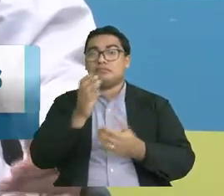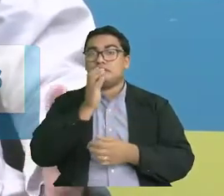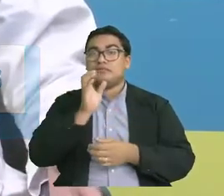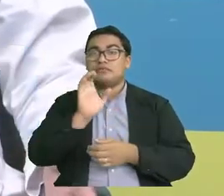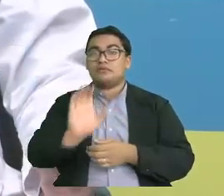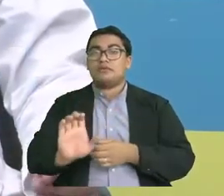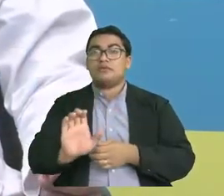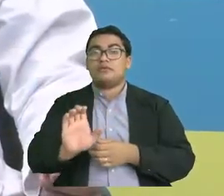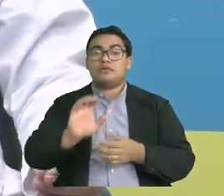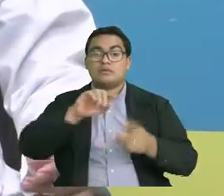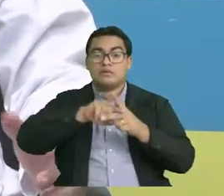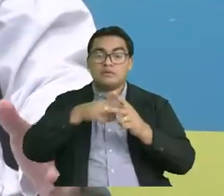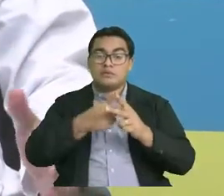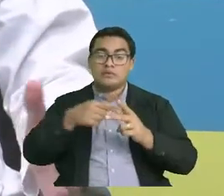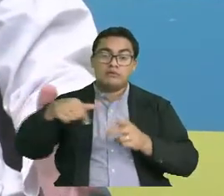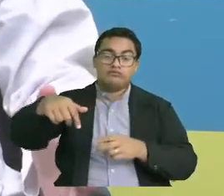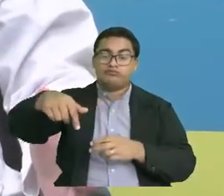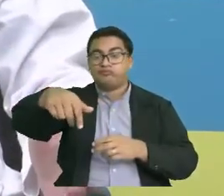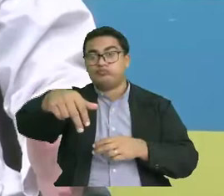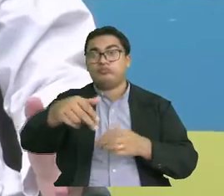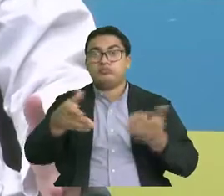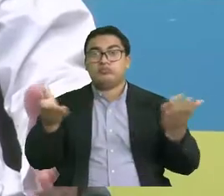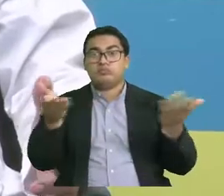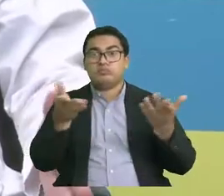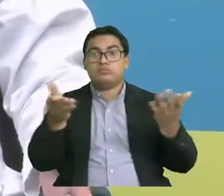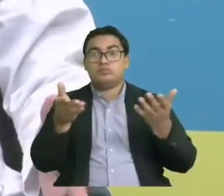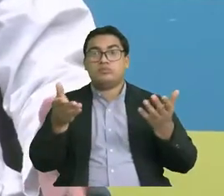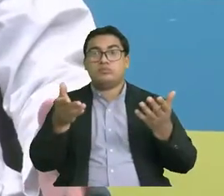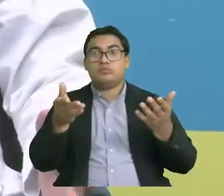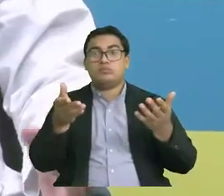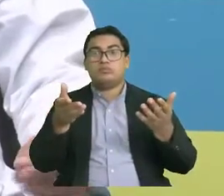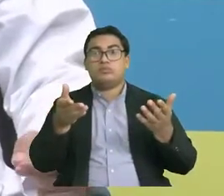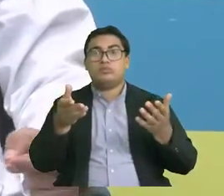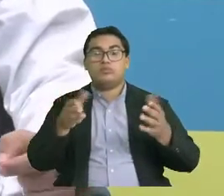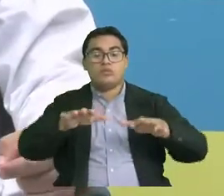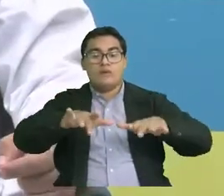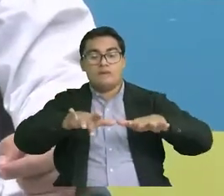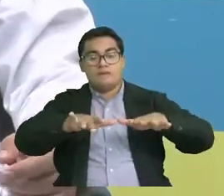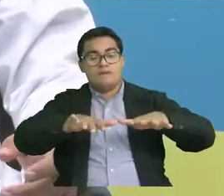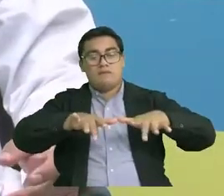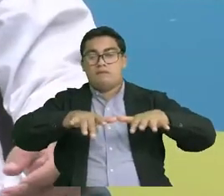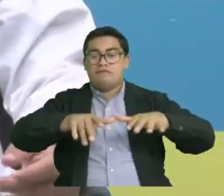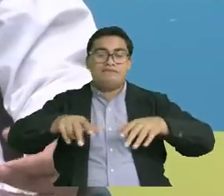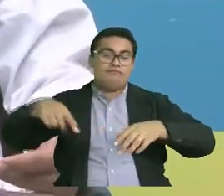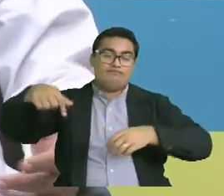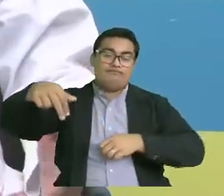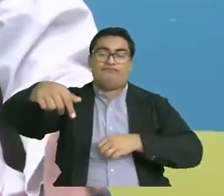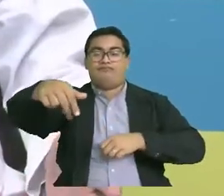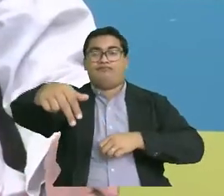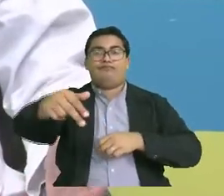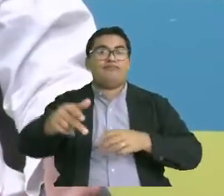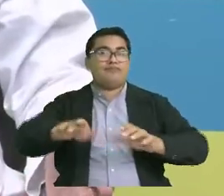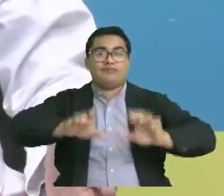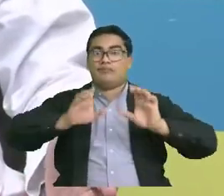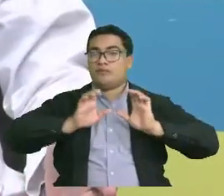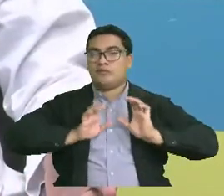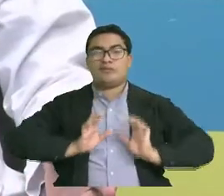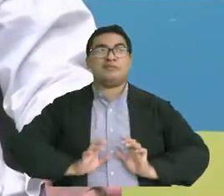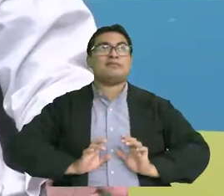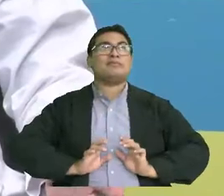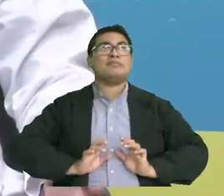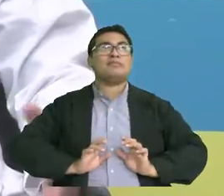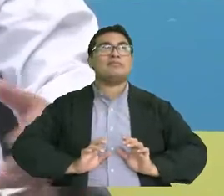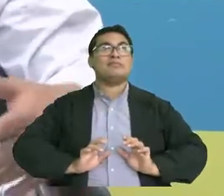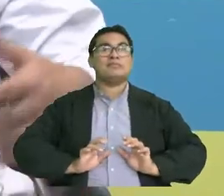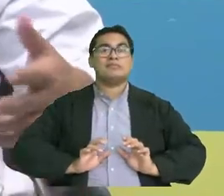empieza a caminar, todas las estructuras, cápsula ligamentaria, incluso las estructuras musculares del